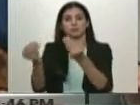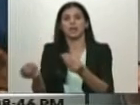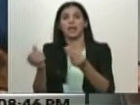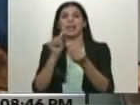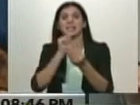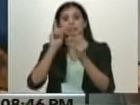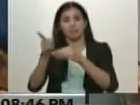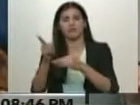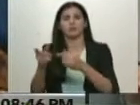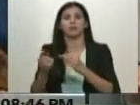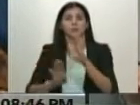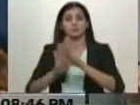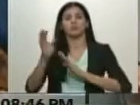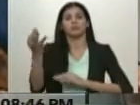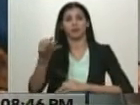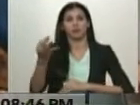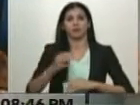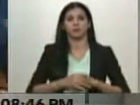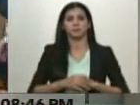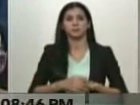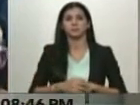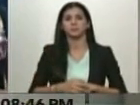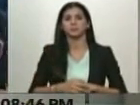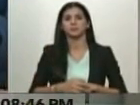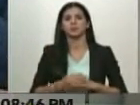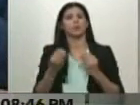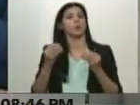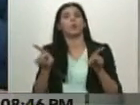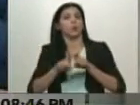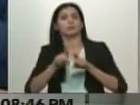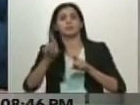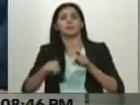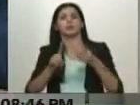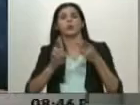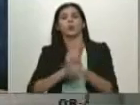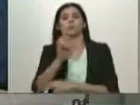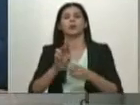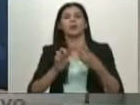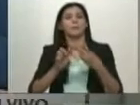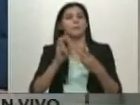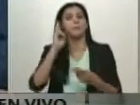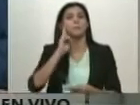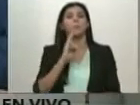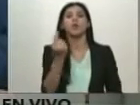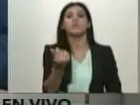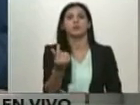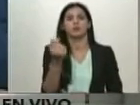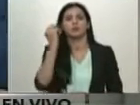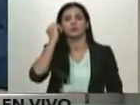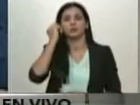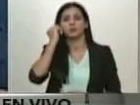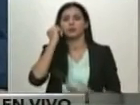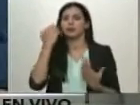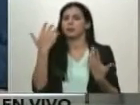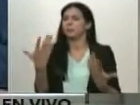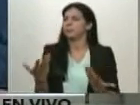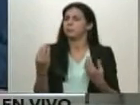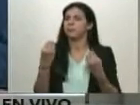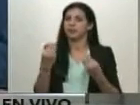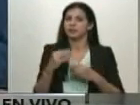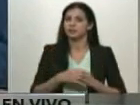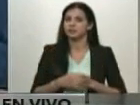para el crecimiento verdadero de la economía, como en bolívares. ¿Para qué? Para